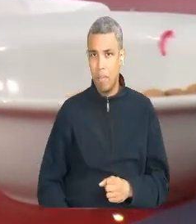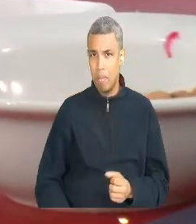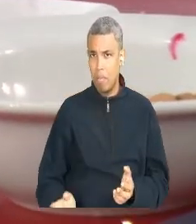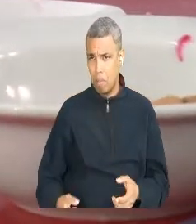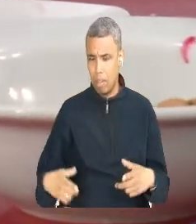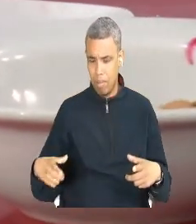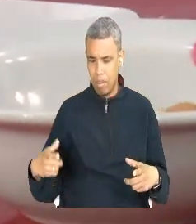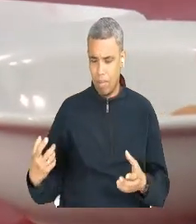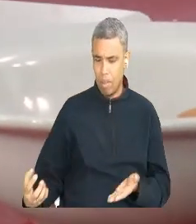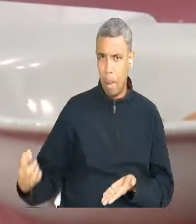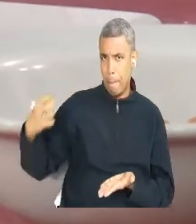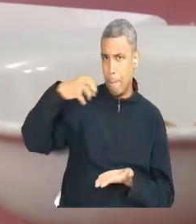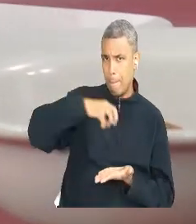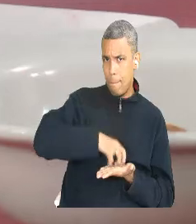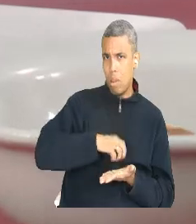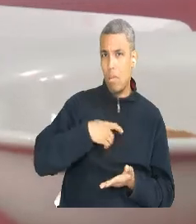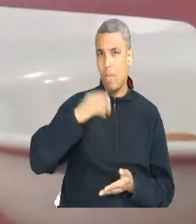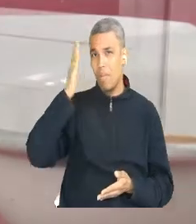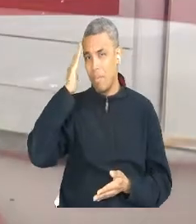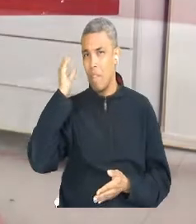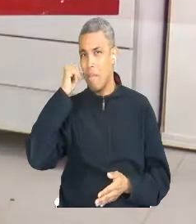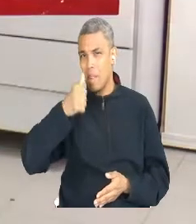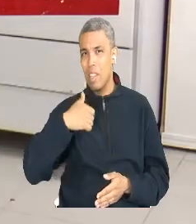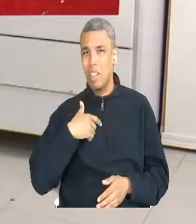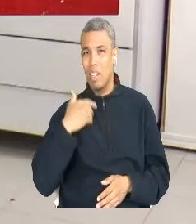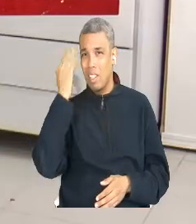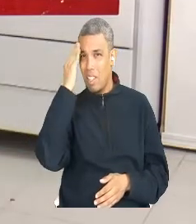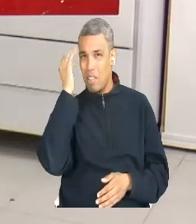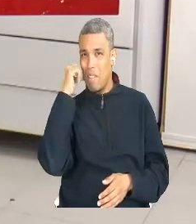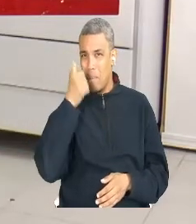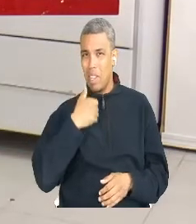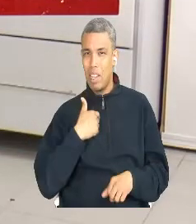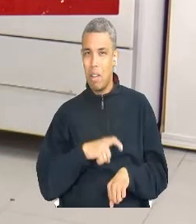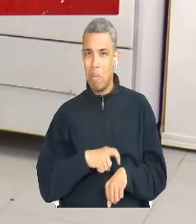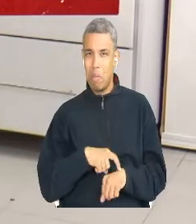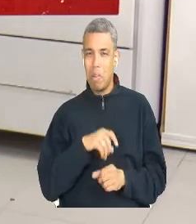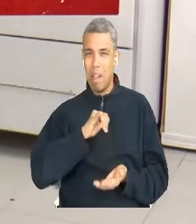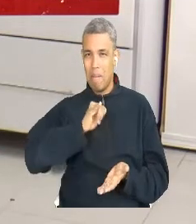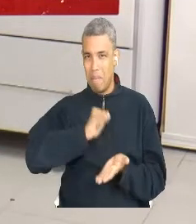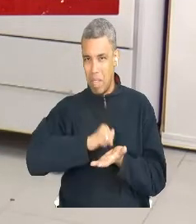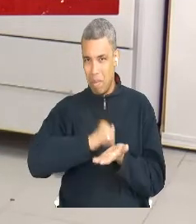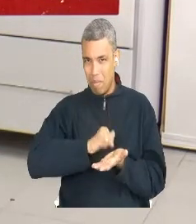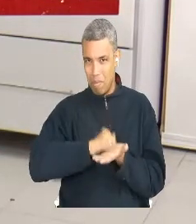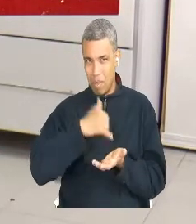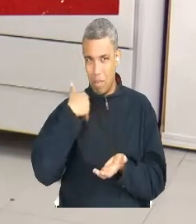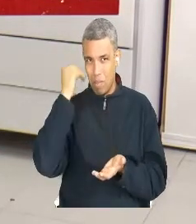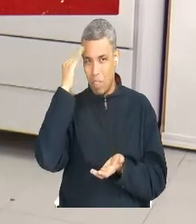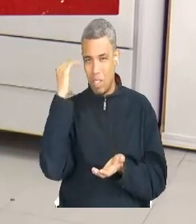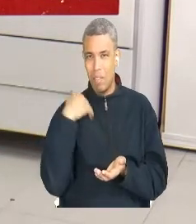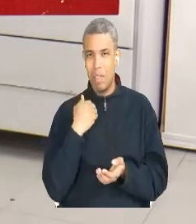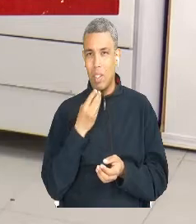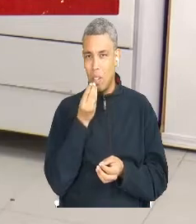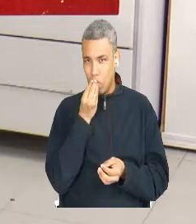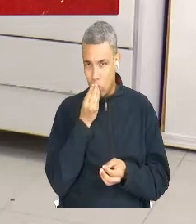ahora, nos vamos. Recuerden que mañana nuevamente tenemos una cita con todos ustedes en este su programa A